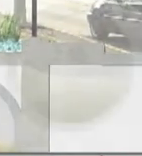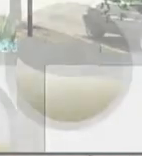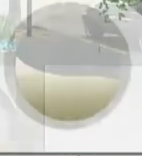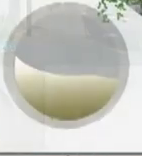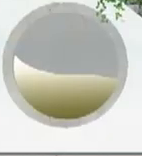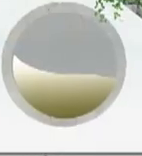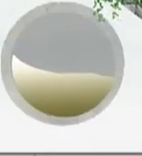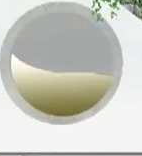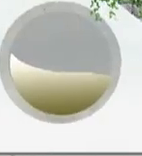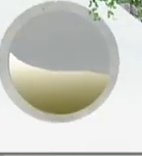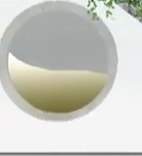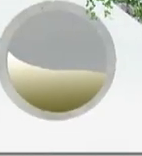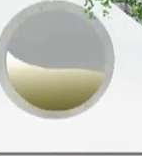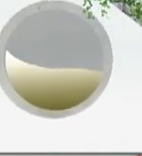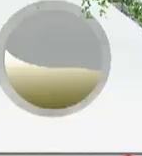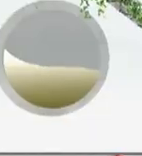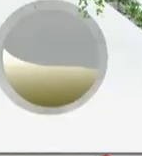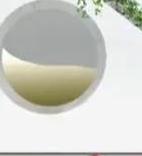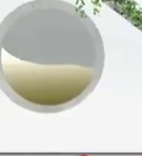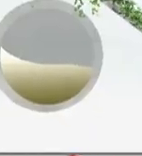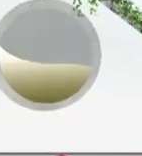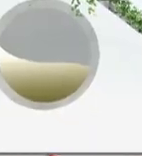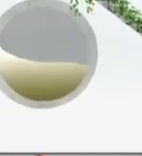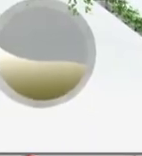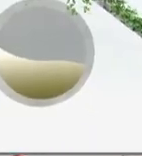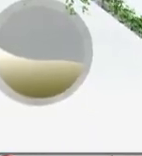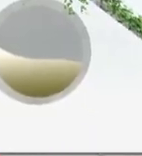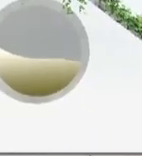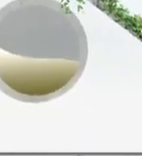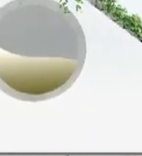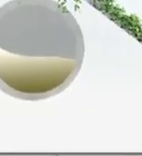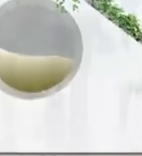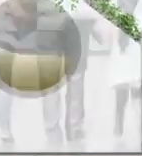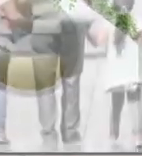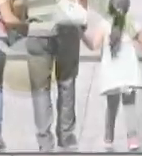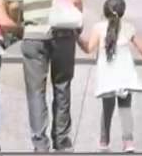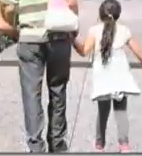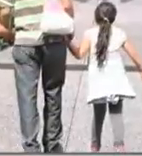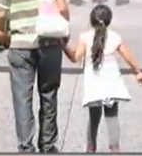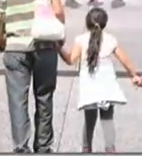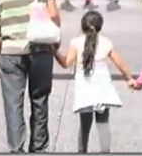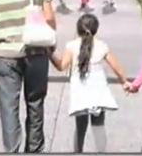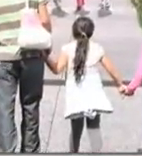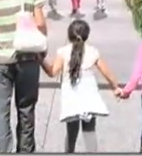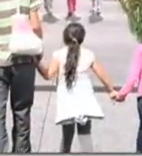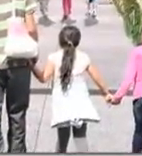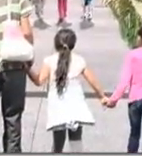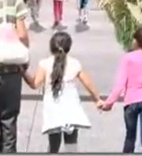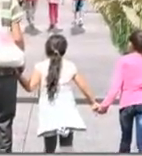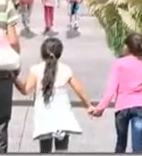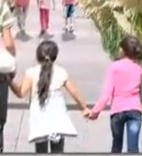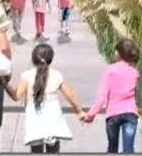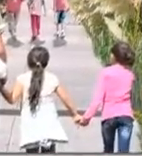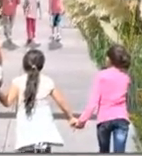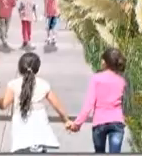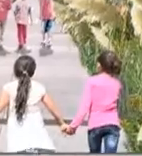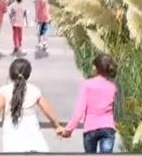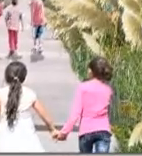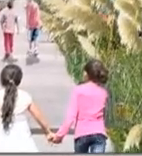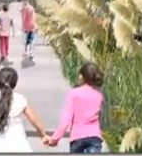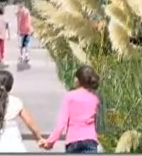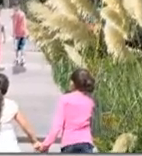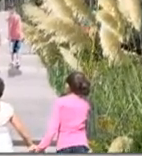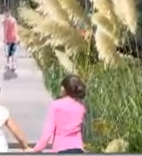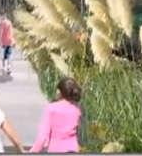chinampas para producción de alimentos, un museo con las plantas endémicas e historia de la cuenca lacustre de la Ciudad de México y con